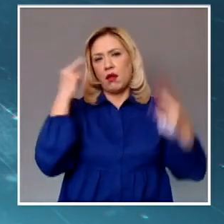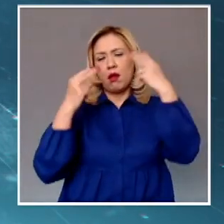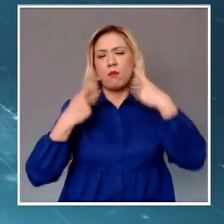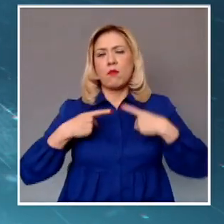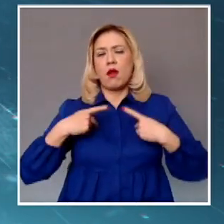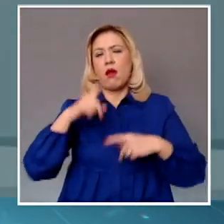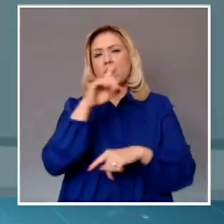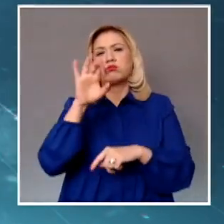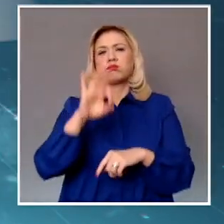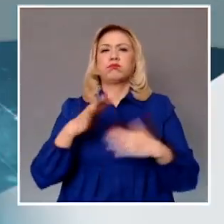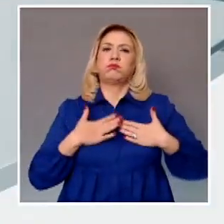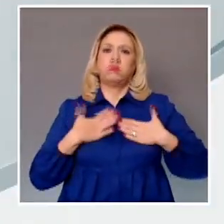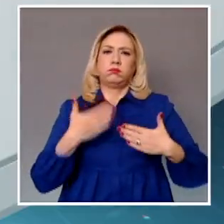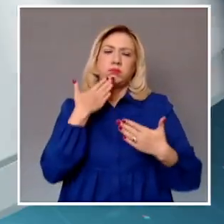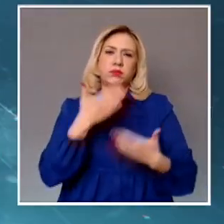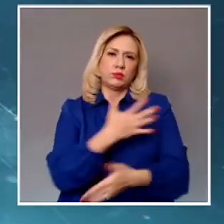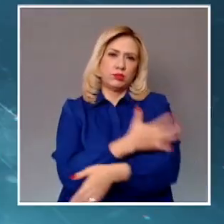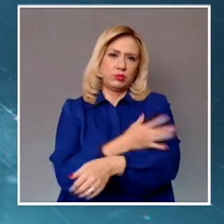González Bernabé.